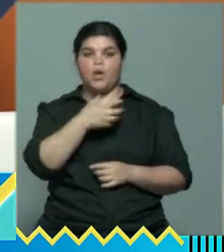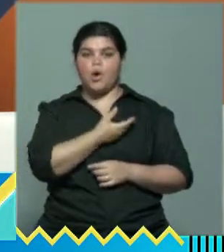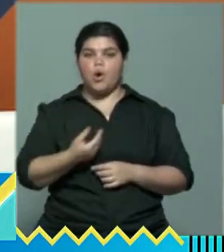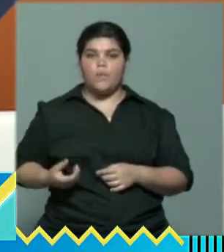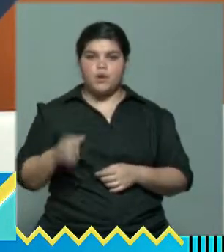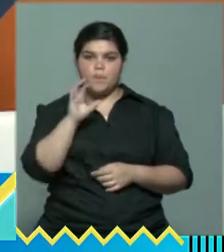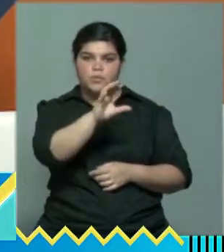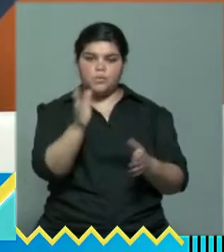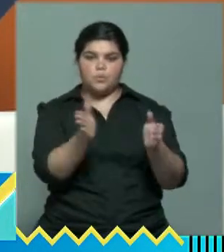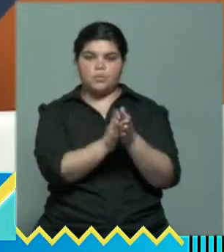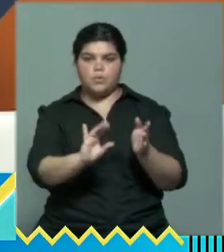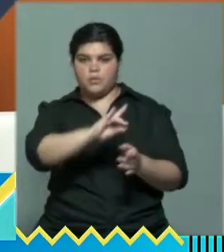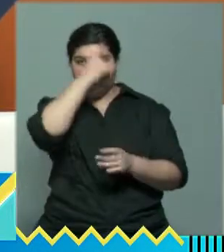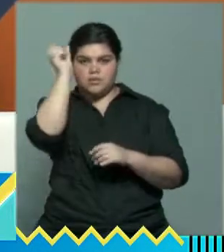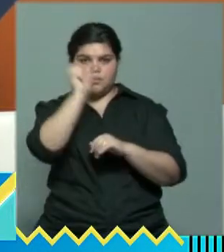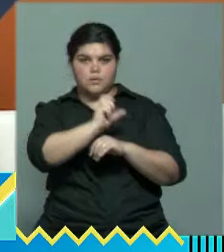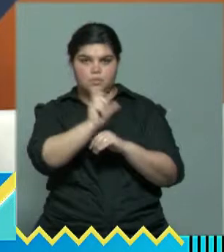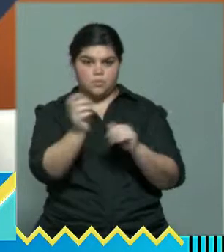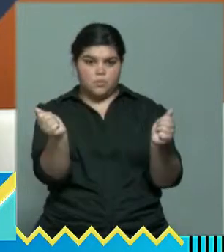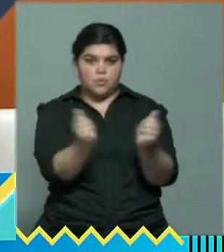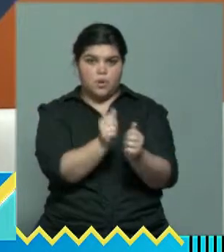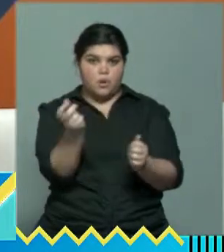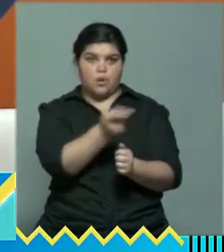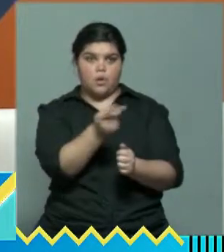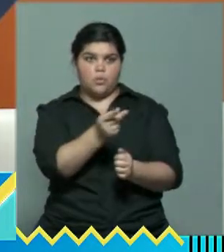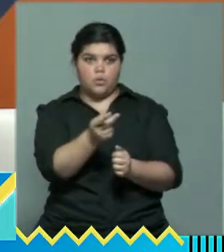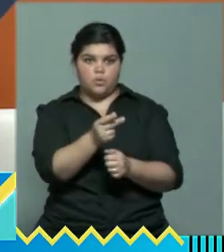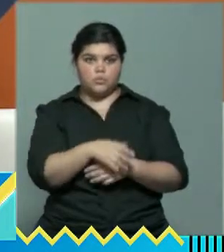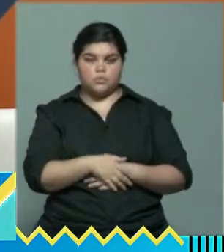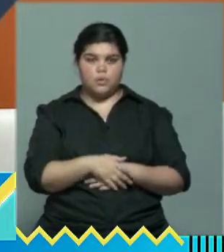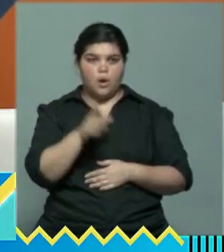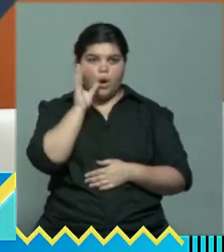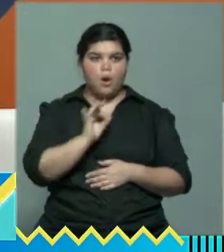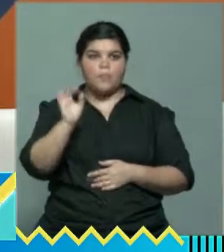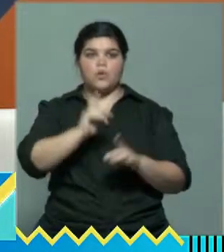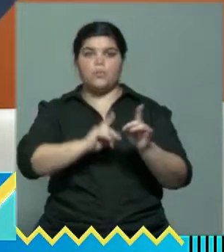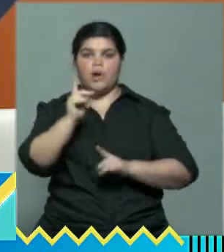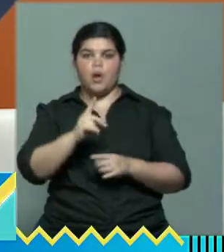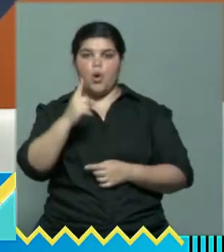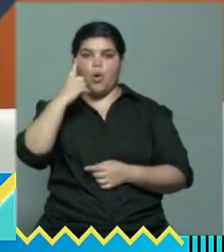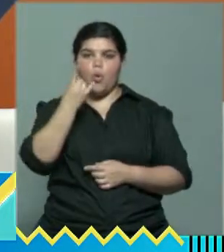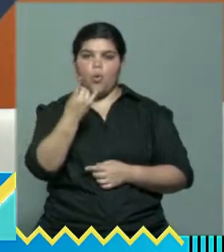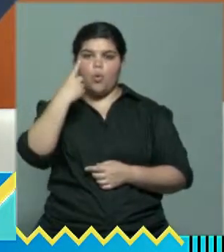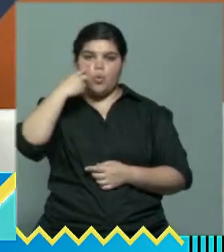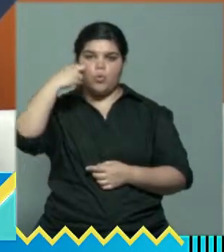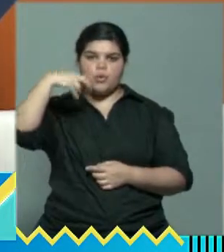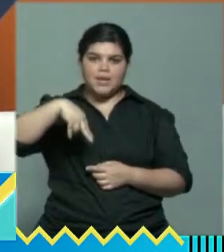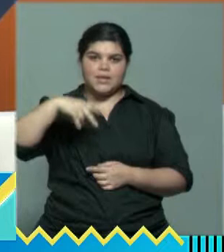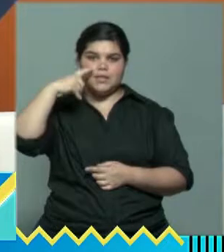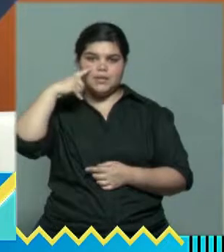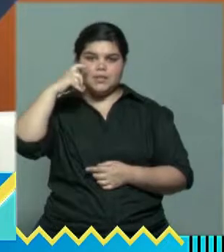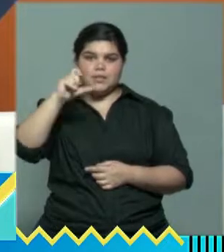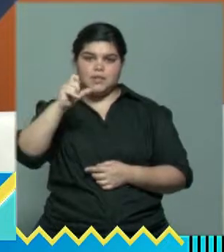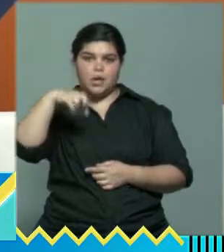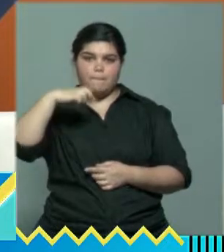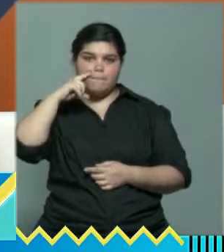con la Universidad Nacional de Cuyo, incorporaron un concepto en la gestión que es unicipio. Ajá, sí. ¿Qué idea es la